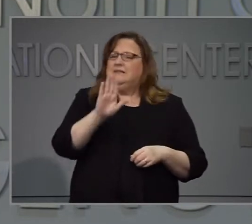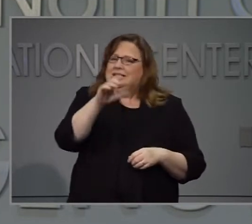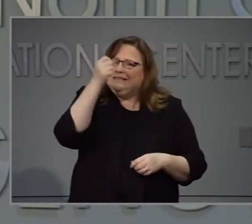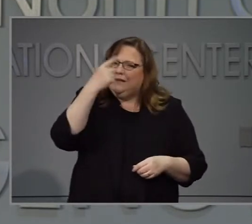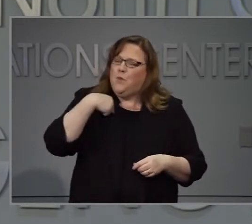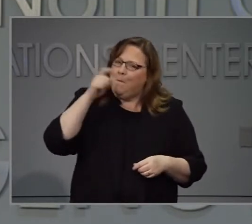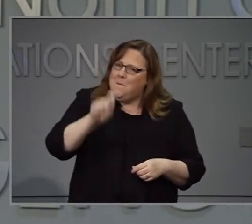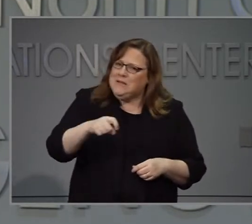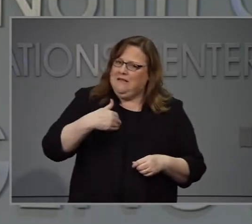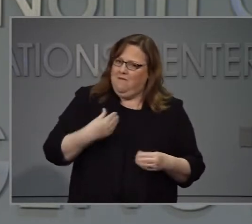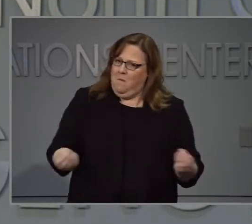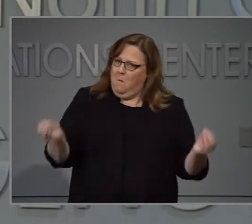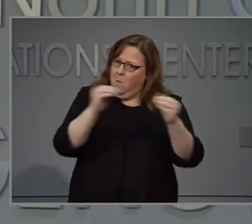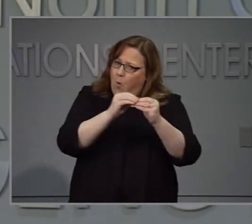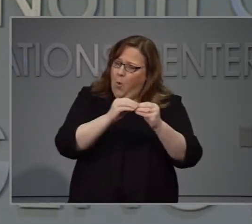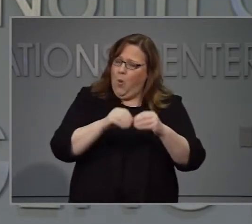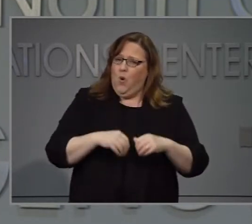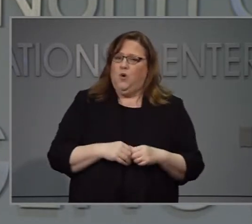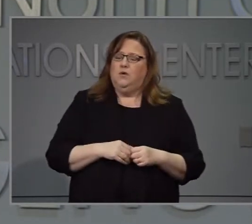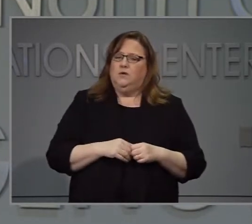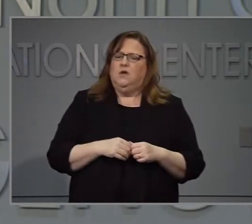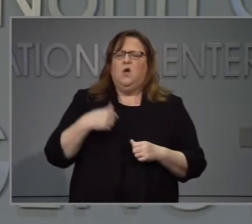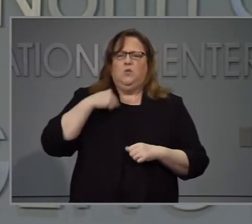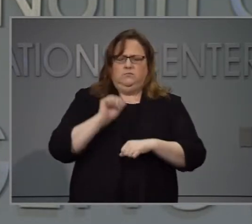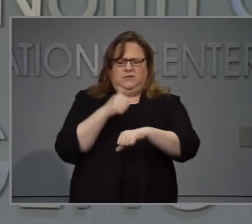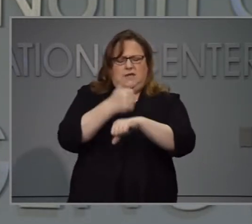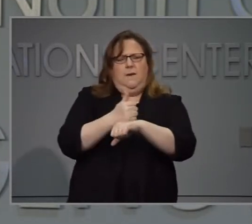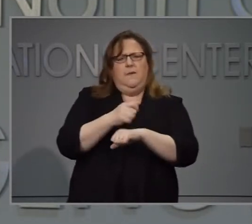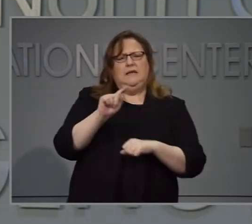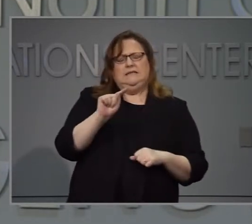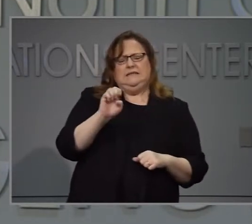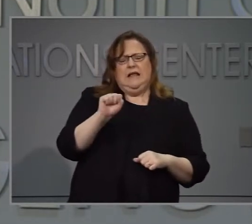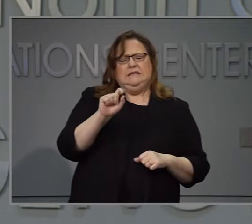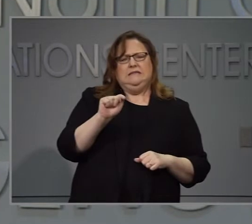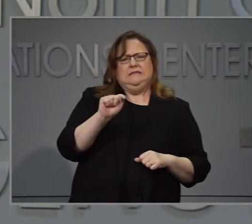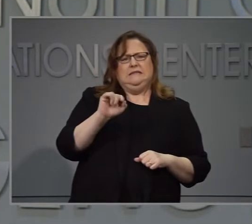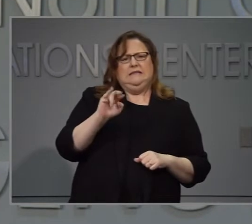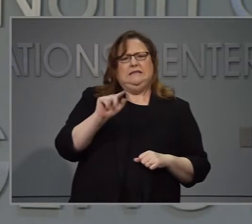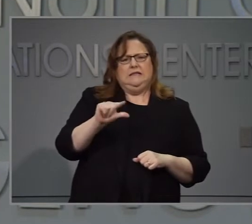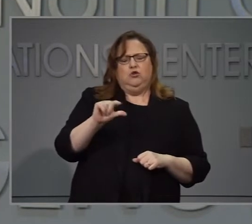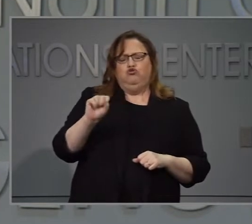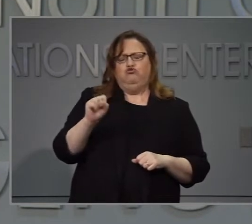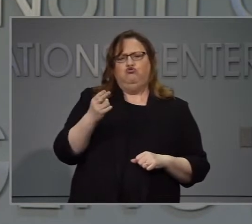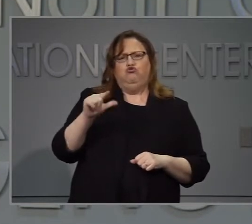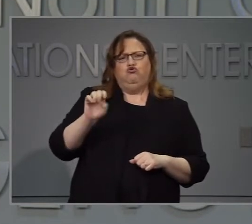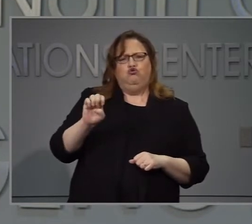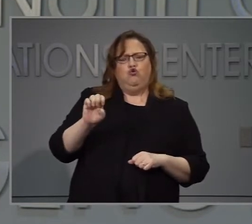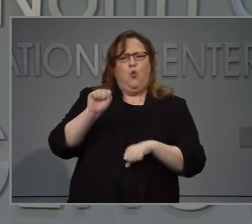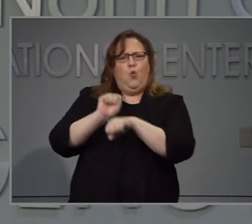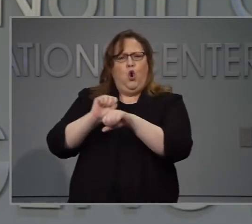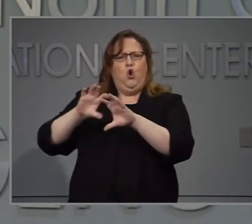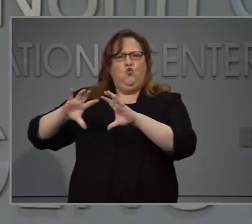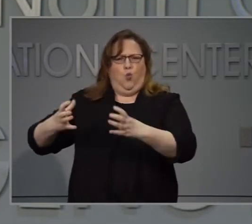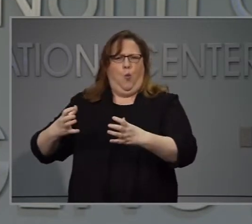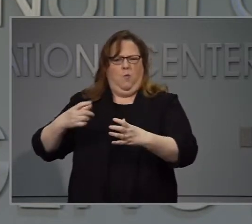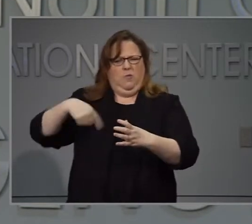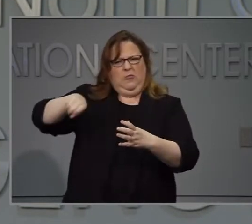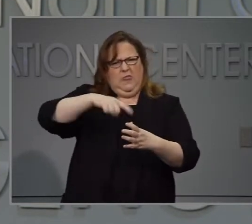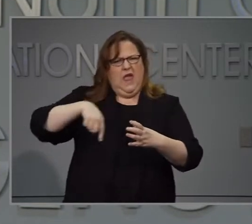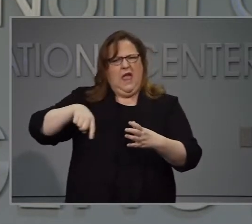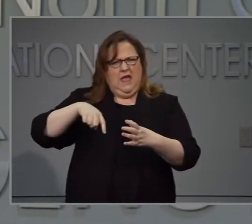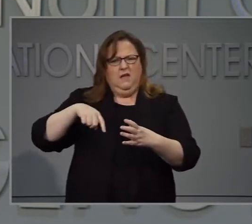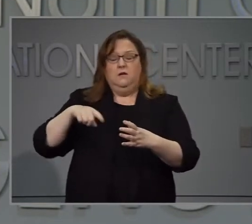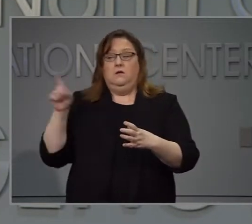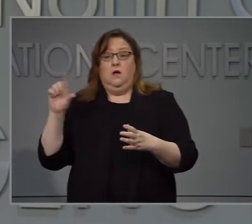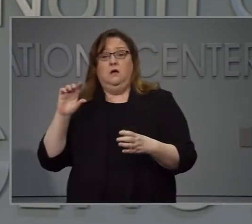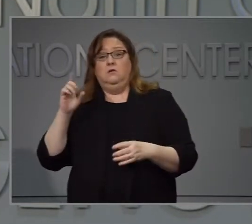nuestra parte y nosotros ya nos propusimos tener un aumento en las pruebas y estamos trabajando